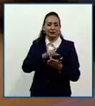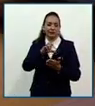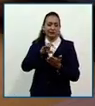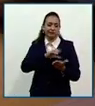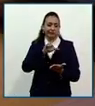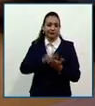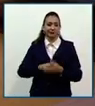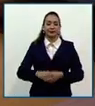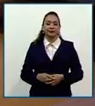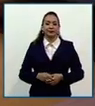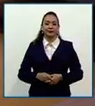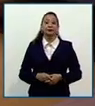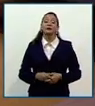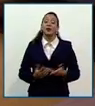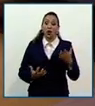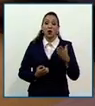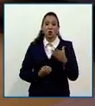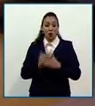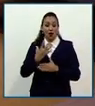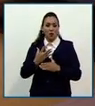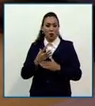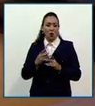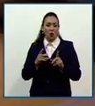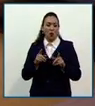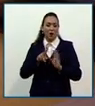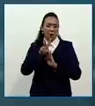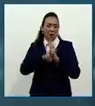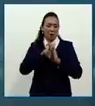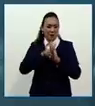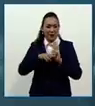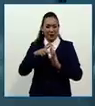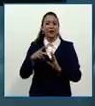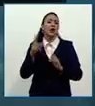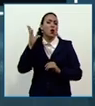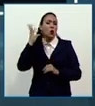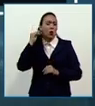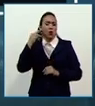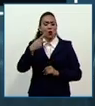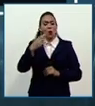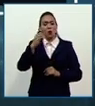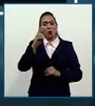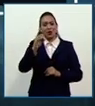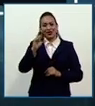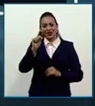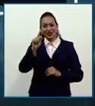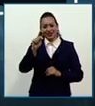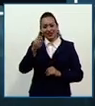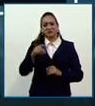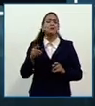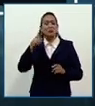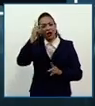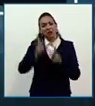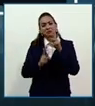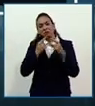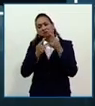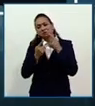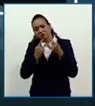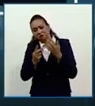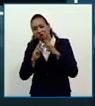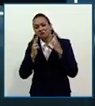Ya está disponible el nuevo episodio del podcast del Consejo de la Judicatura Federal, Reflexiones desde el Consejo, que aborda la